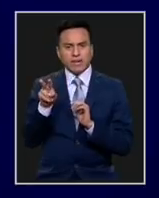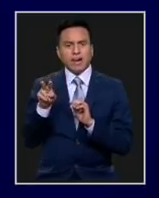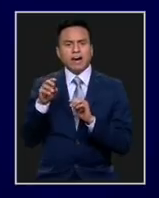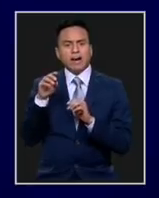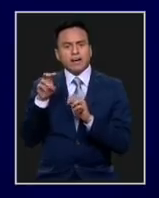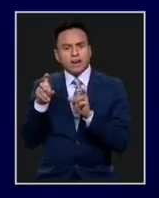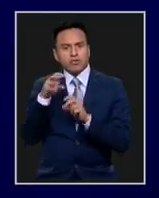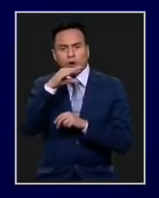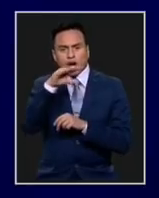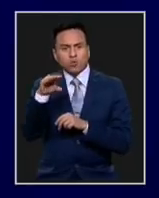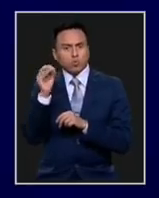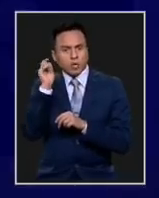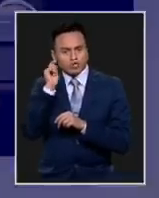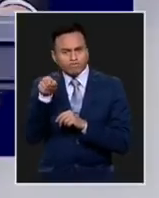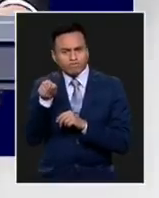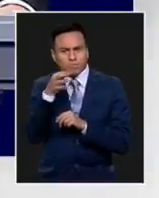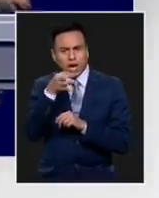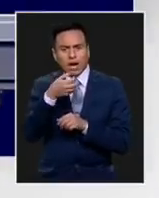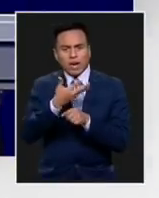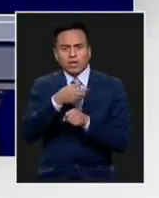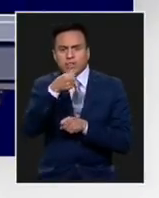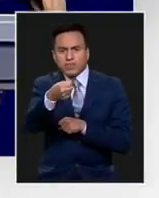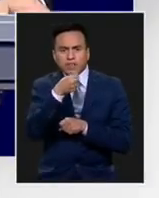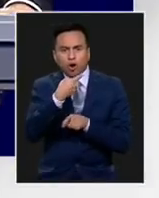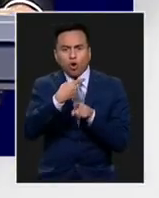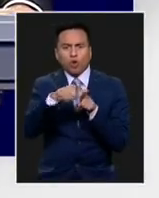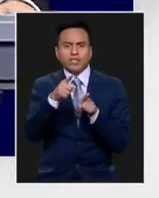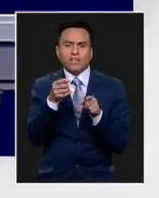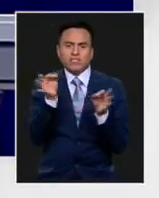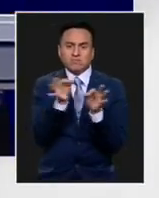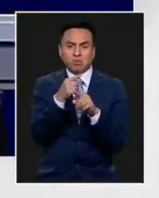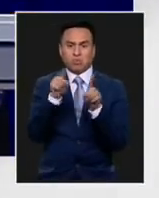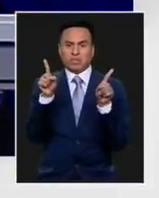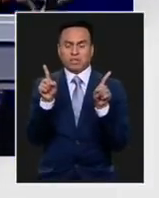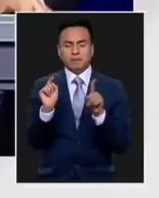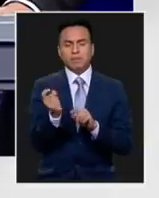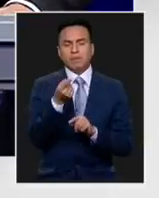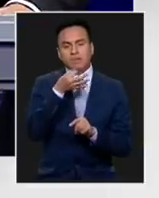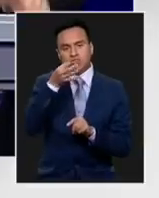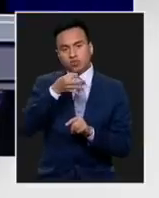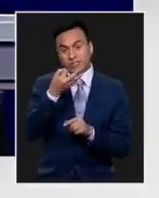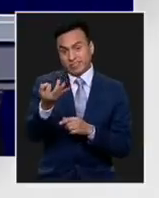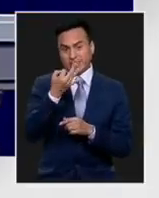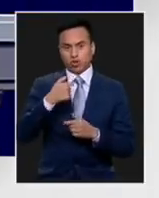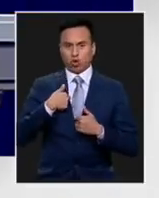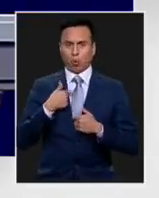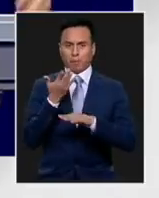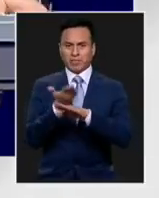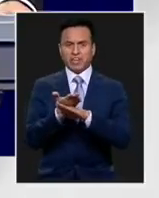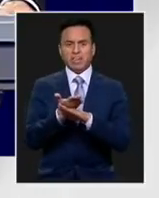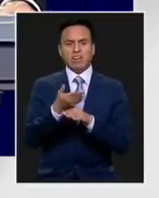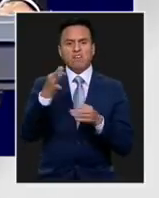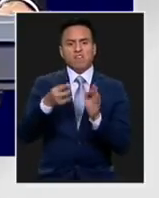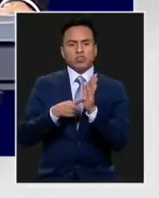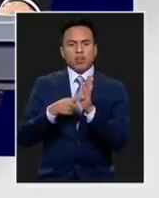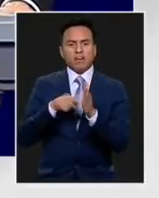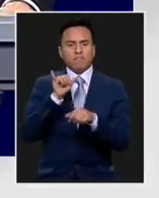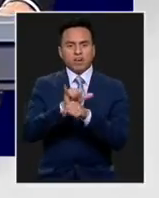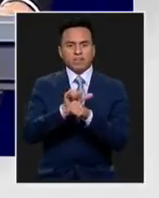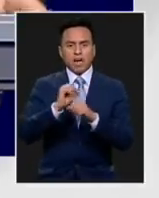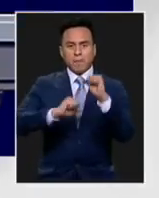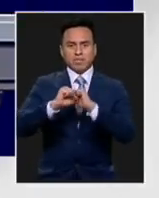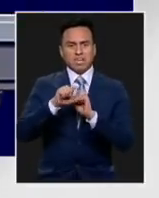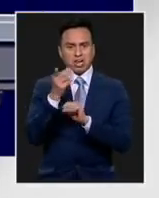Agricultura, hay una entrevista con otra versión. La primera versión dicen que yo pedí facturas falsas a un